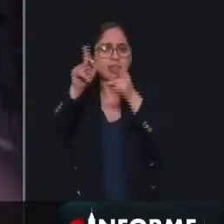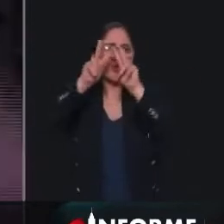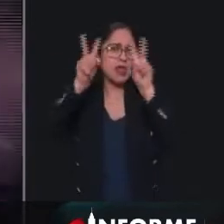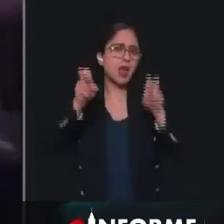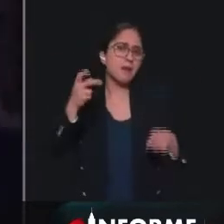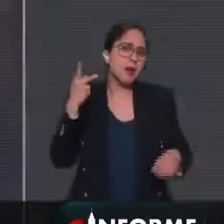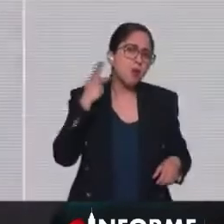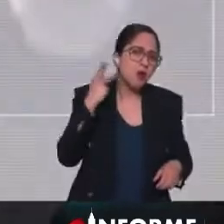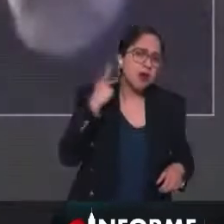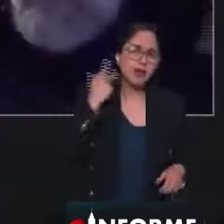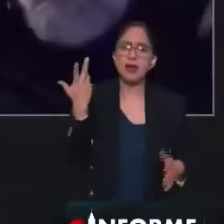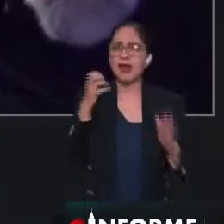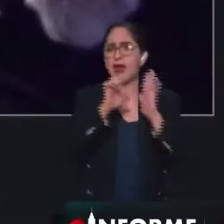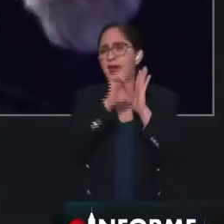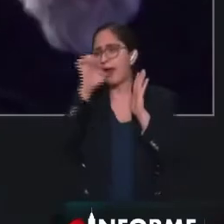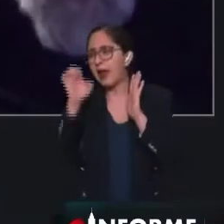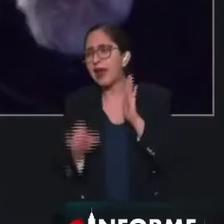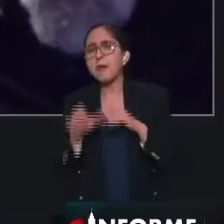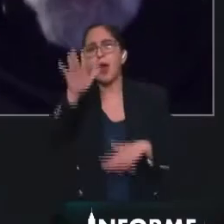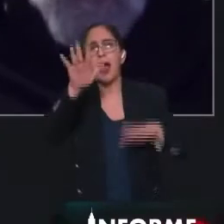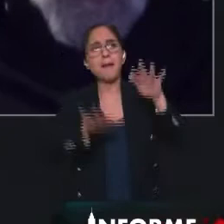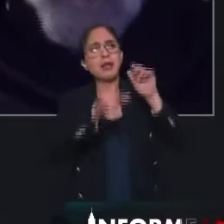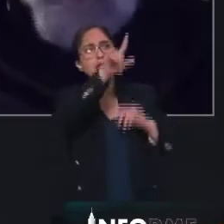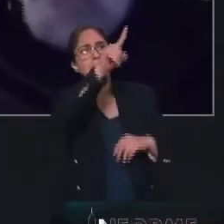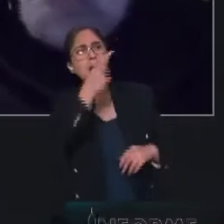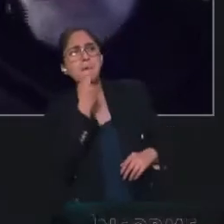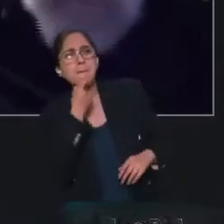que el Peje es un dictador y un asesino y un Maduro,